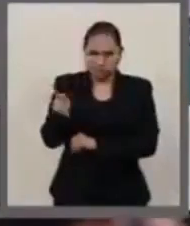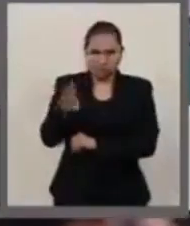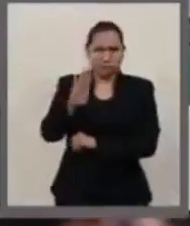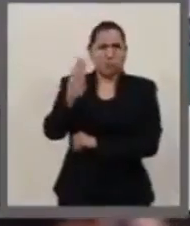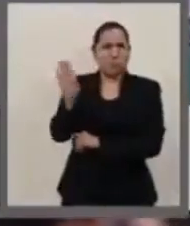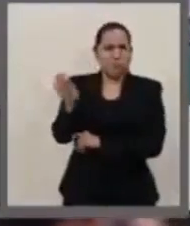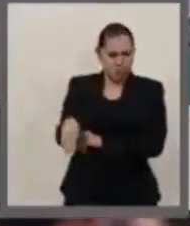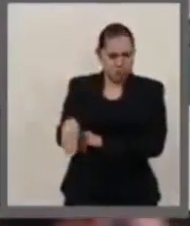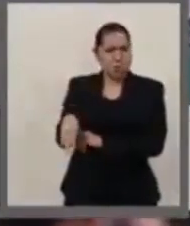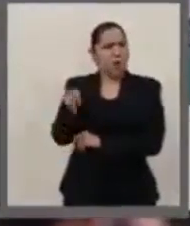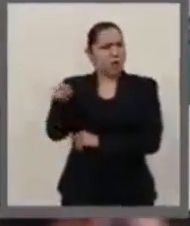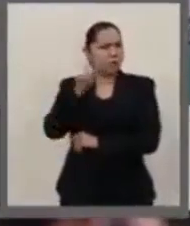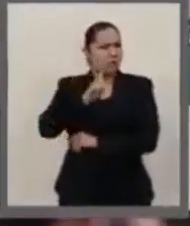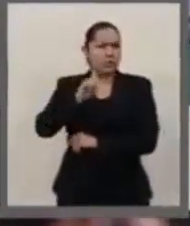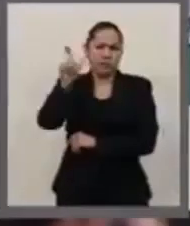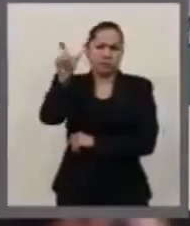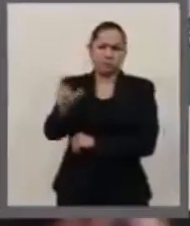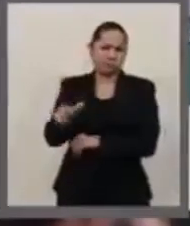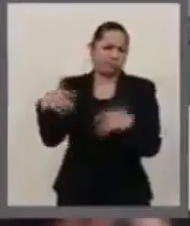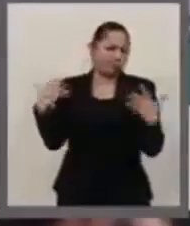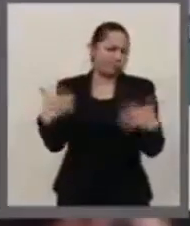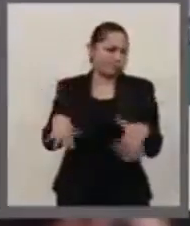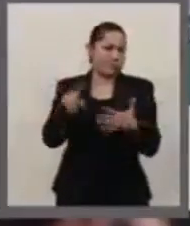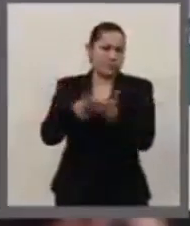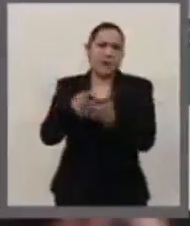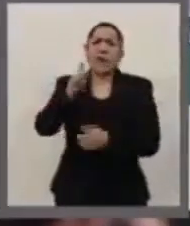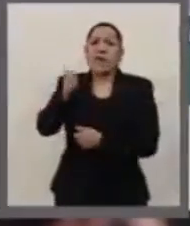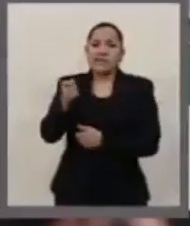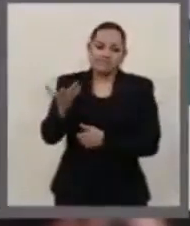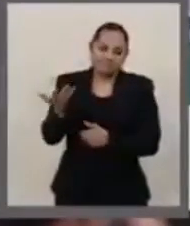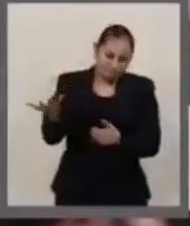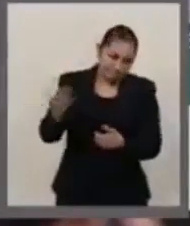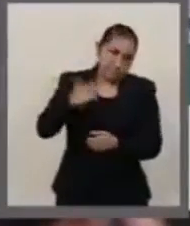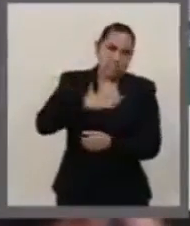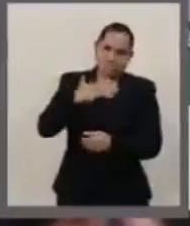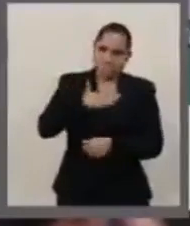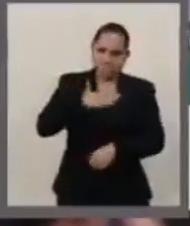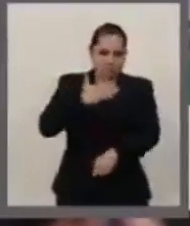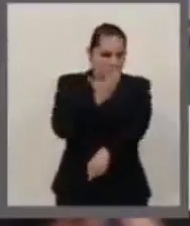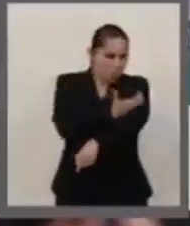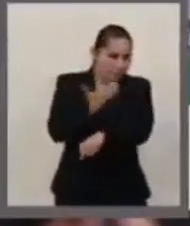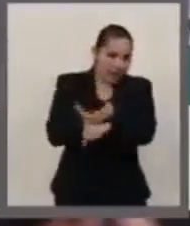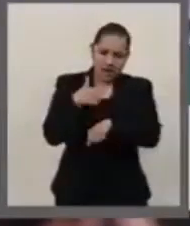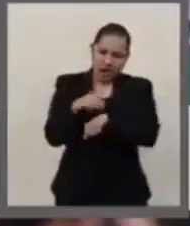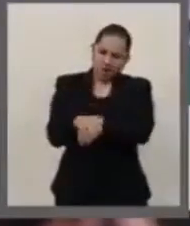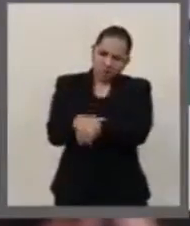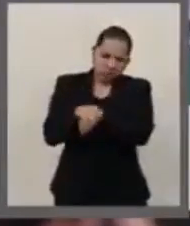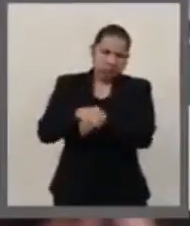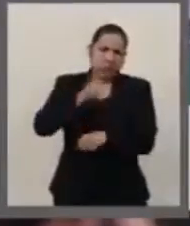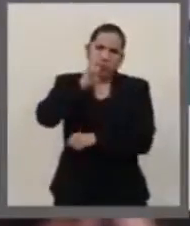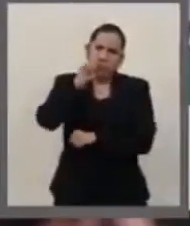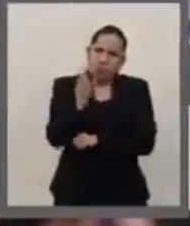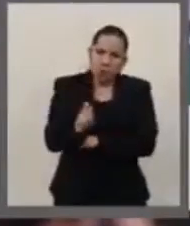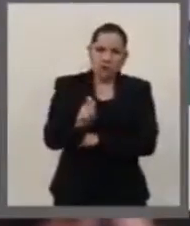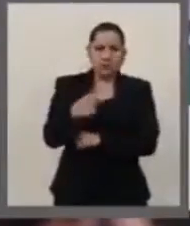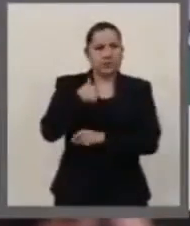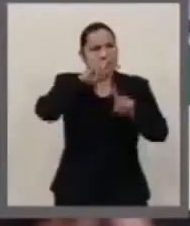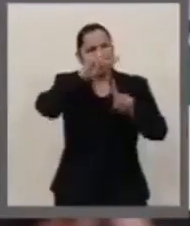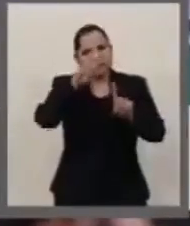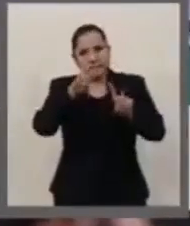giganta. Además, ciertamente era mi hermanita mayor, mi camarada, mi amiga, mi compañera de lucha. Lamento mucho